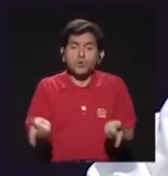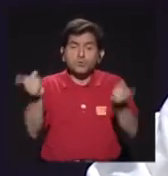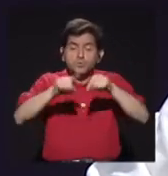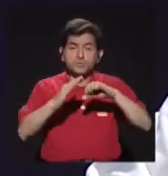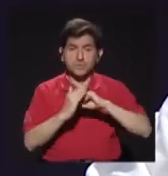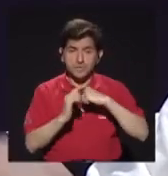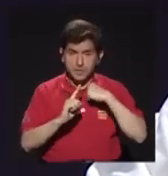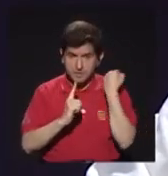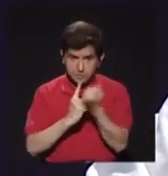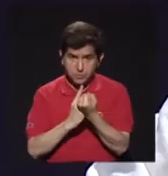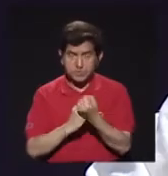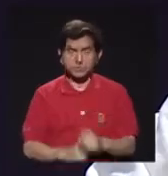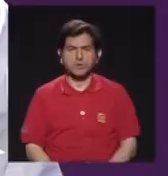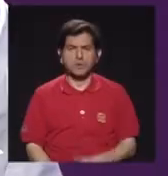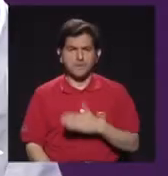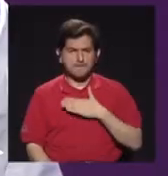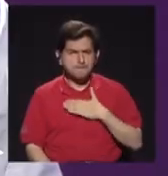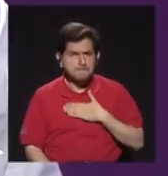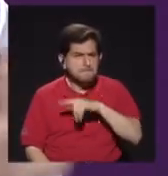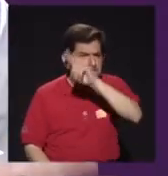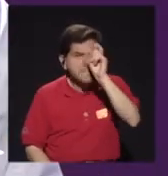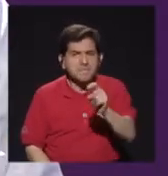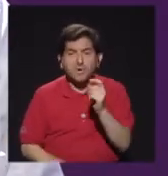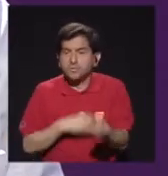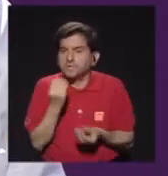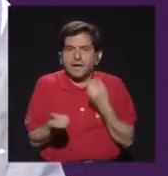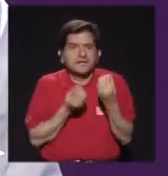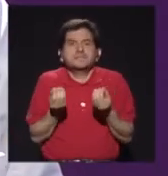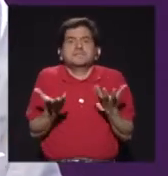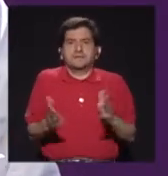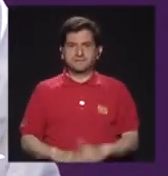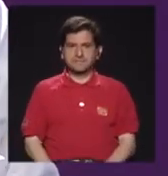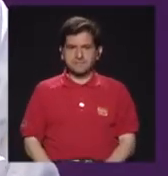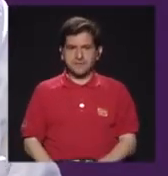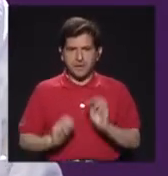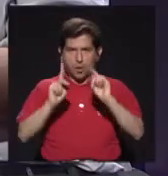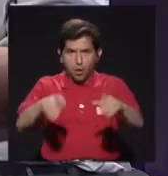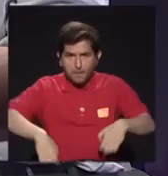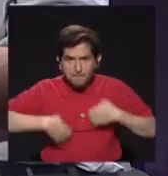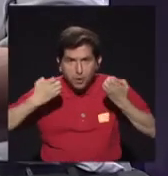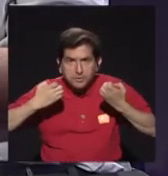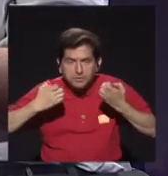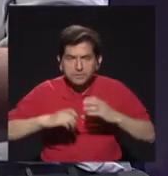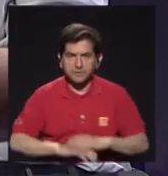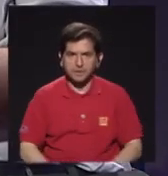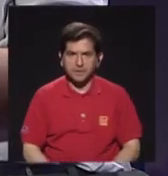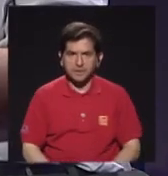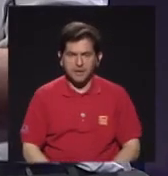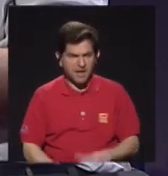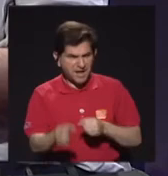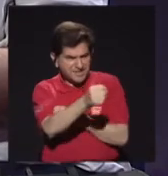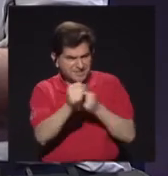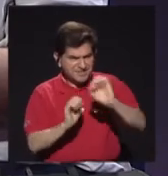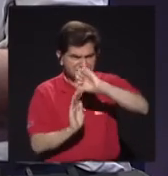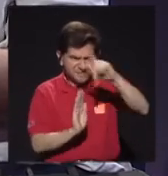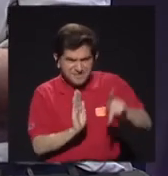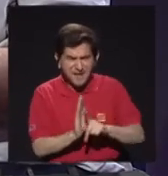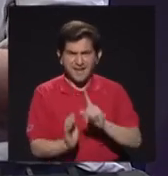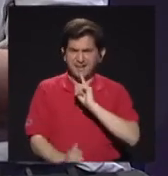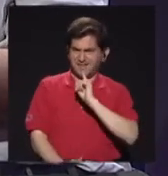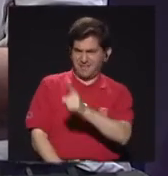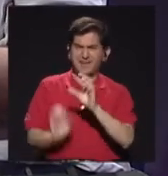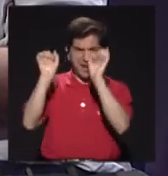eso digamos mi gran cuestionamiento y decir que se puede hacer hay alguna posibilidad es posible que la sala constitucional declaró